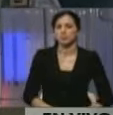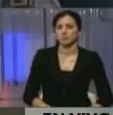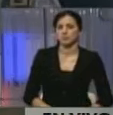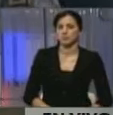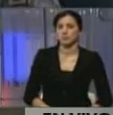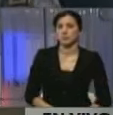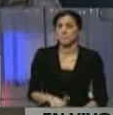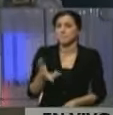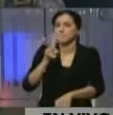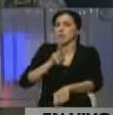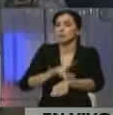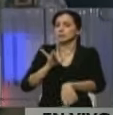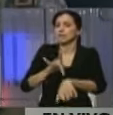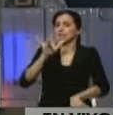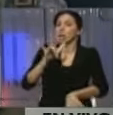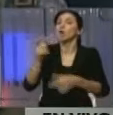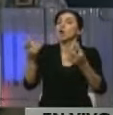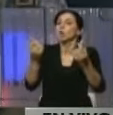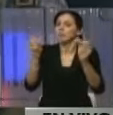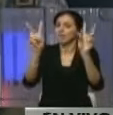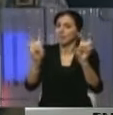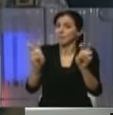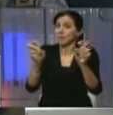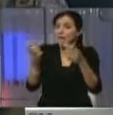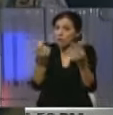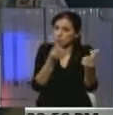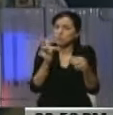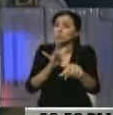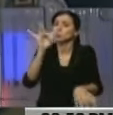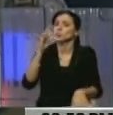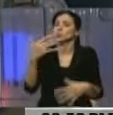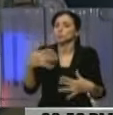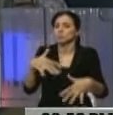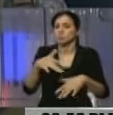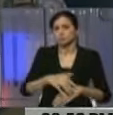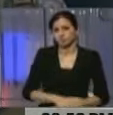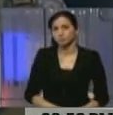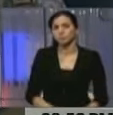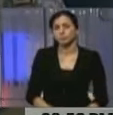de gravedad puesto en la economía de Venezuela,